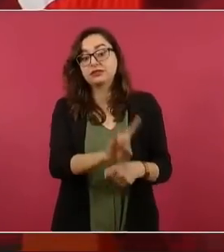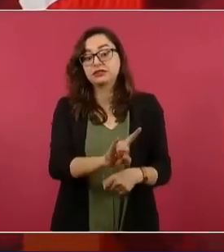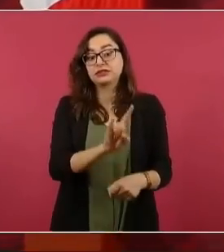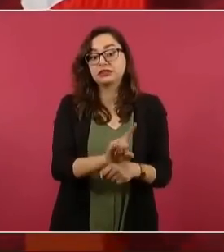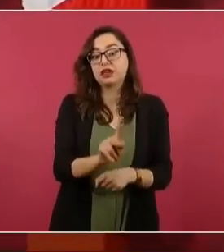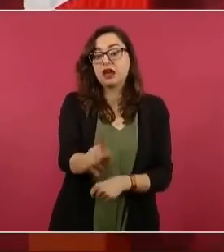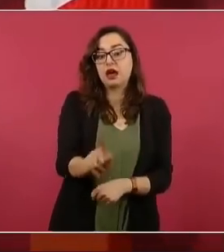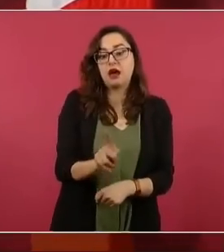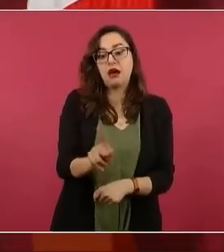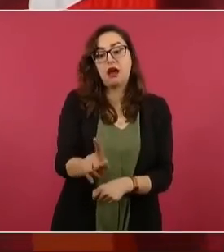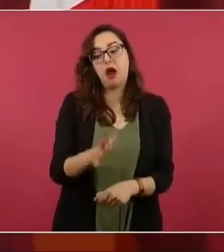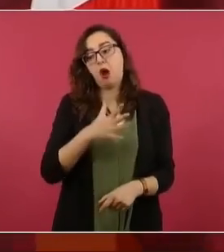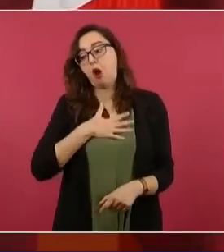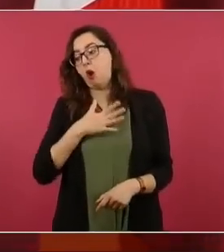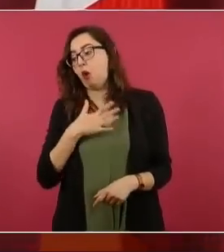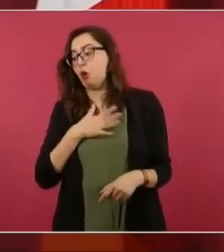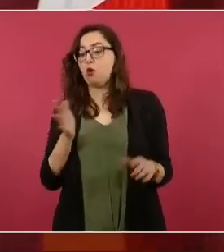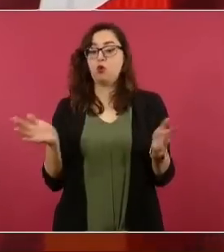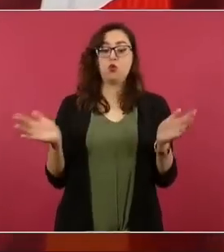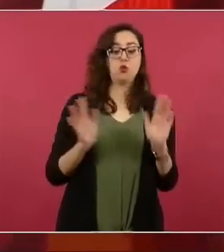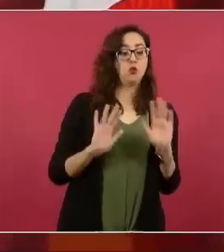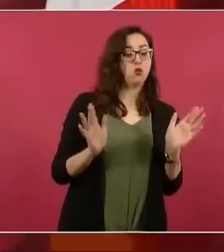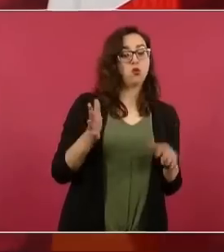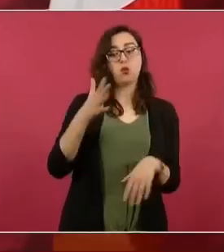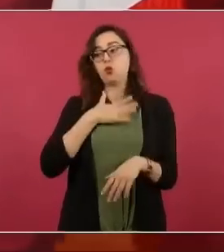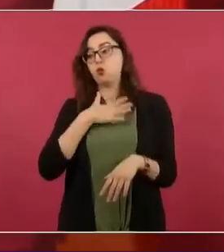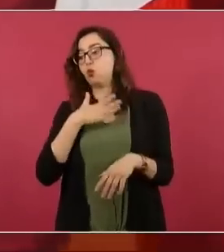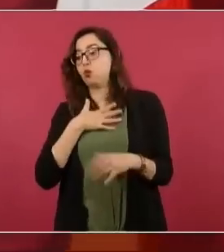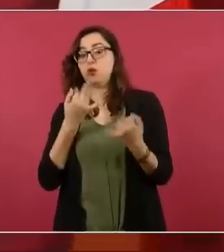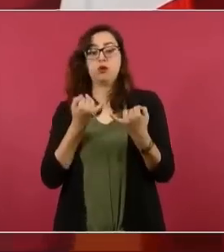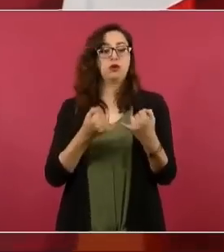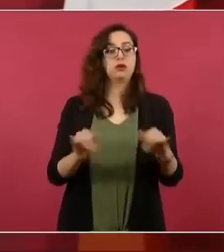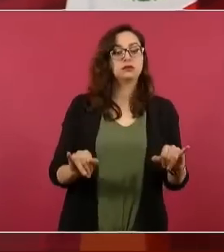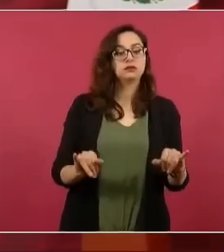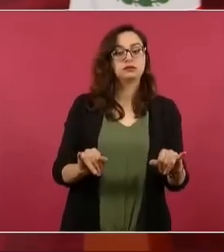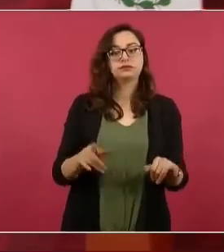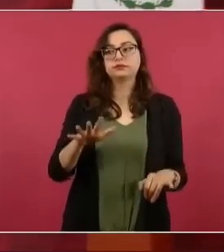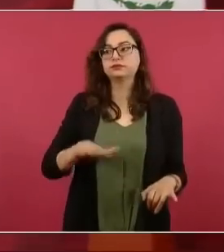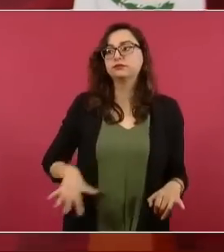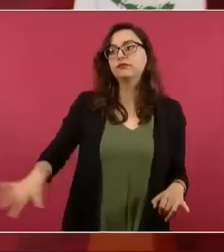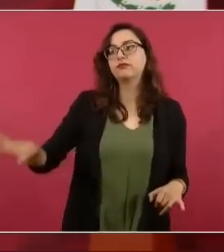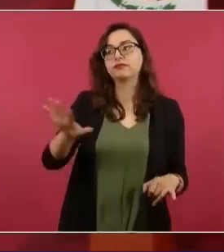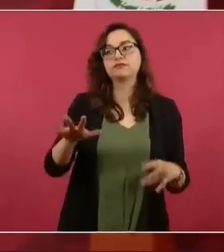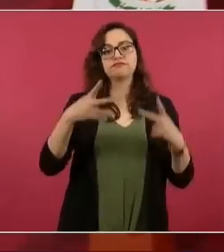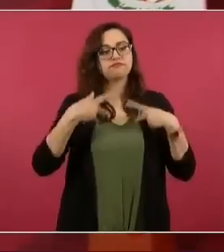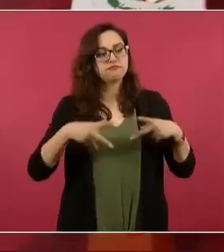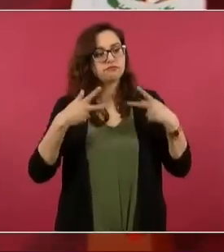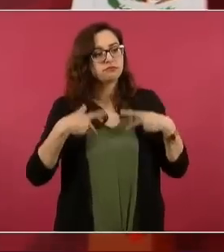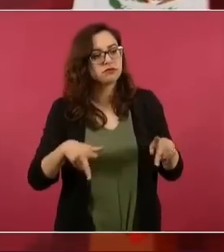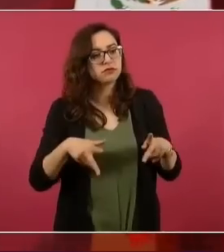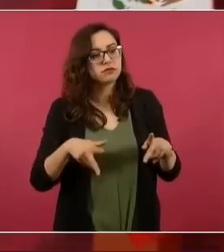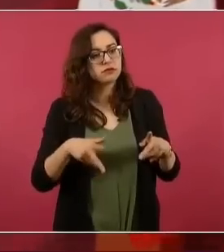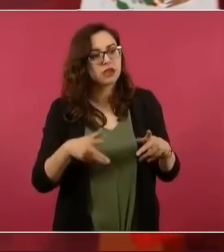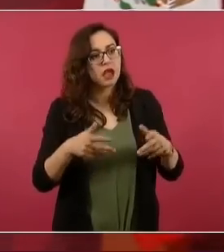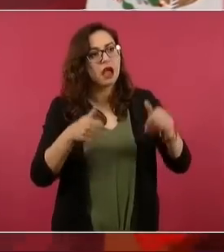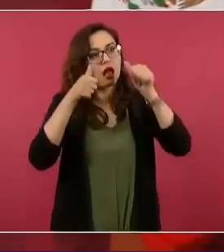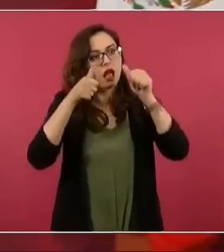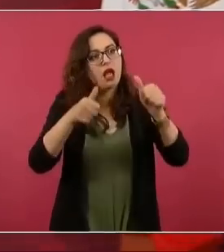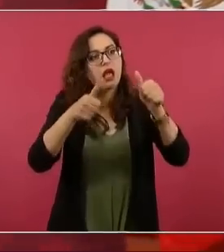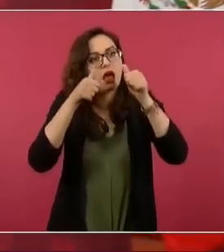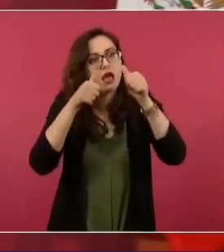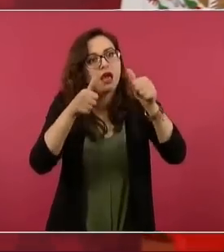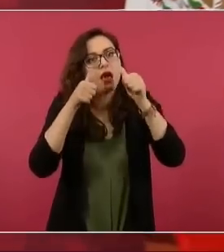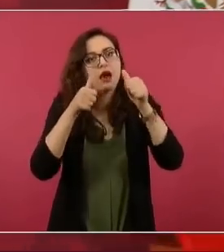engaña más porque se piensa de que es profesional, de que es objetivo,